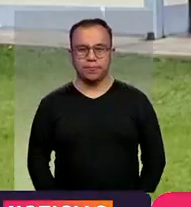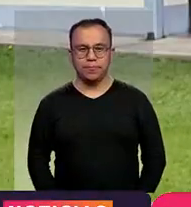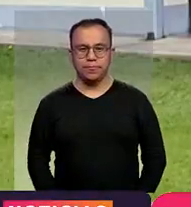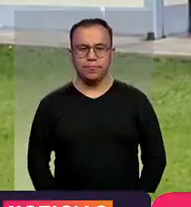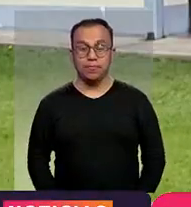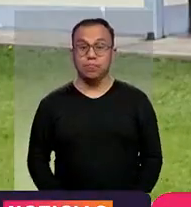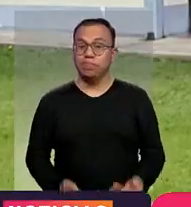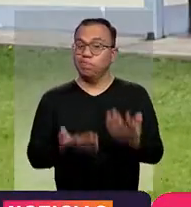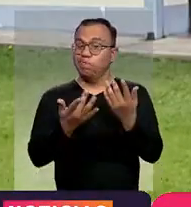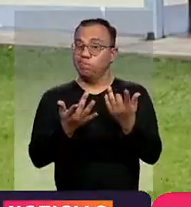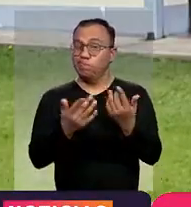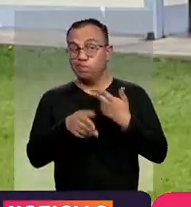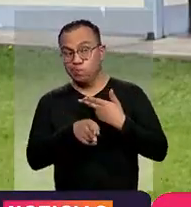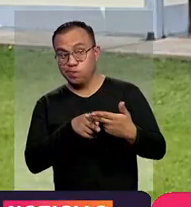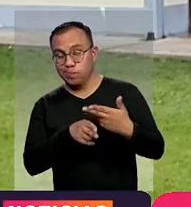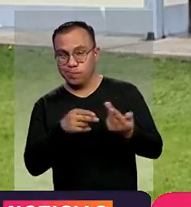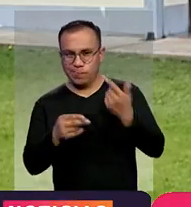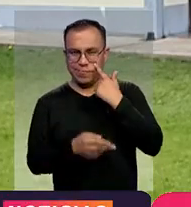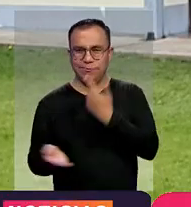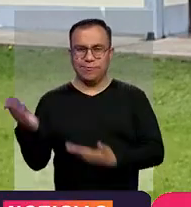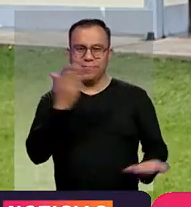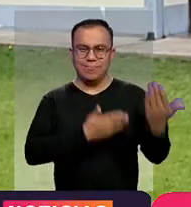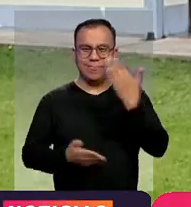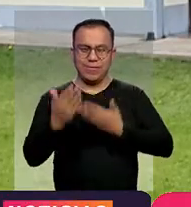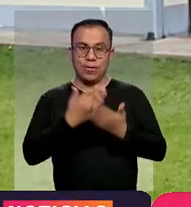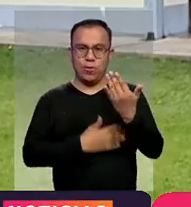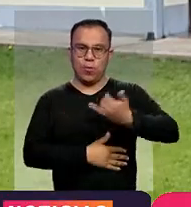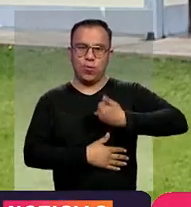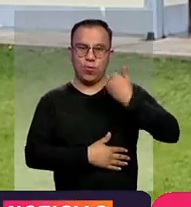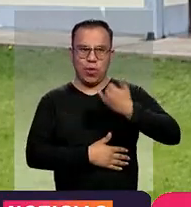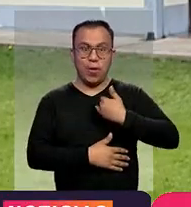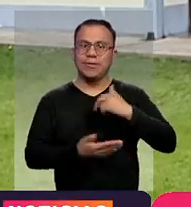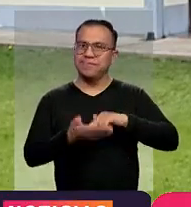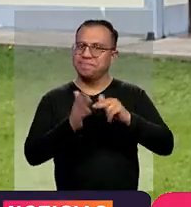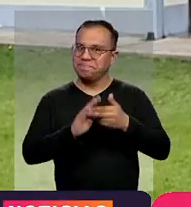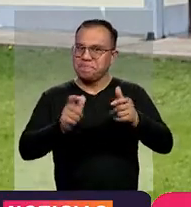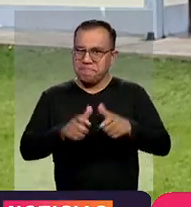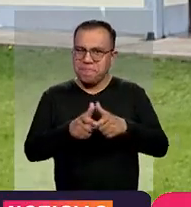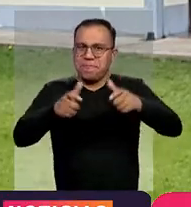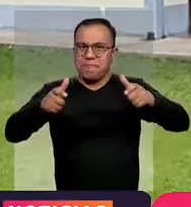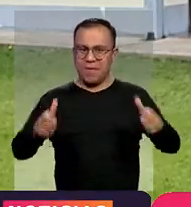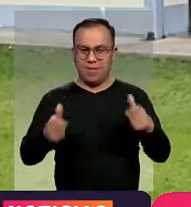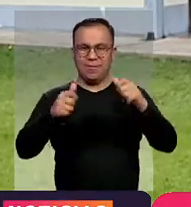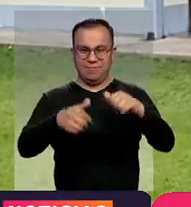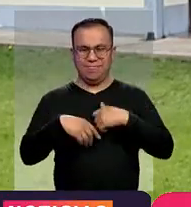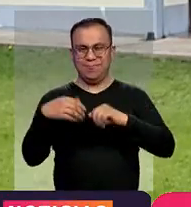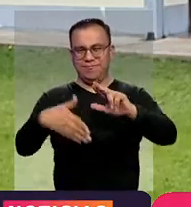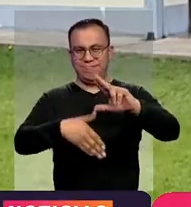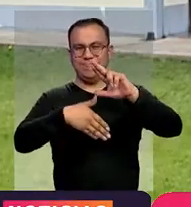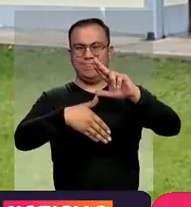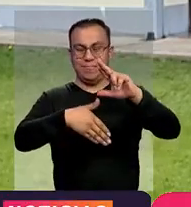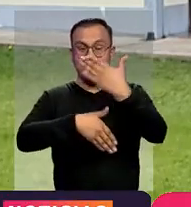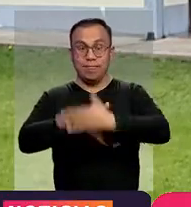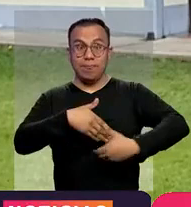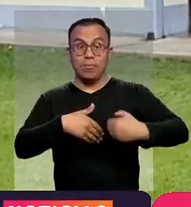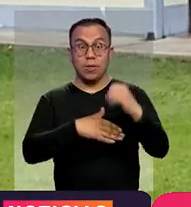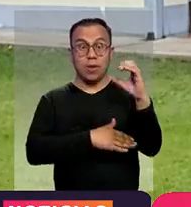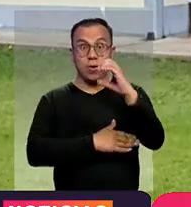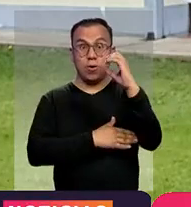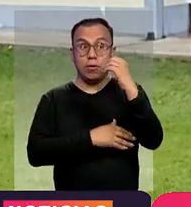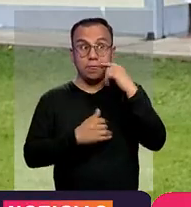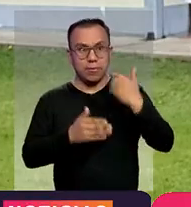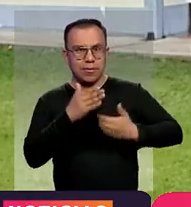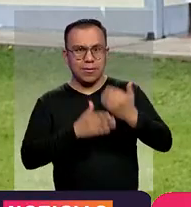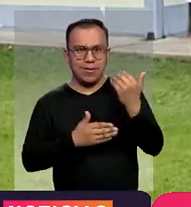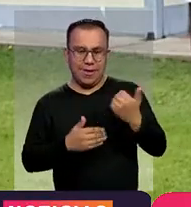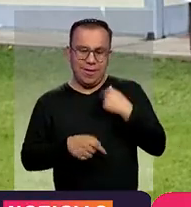Se espera que este simulacro de elecciones juveniles se convierta en el más grande de América Latina. En Colombia se está